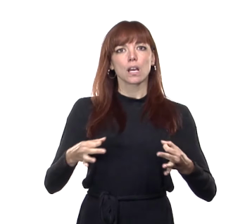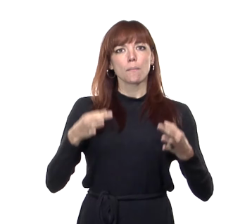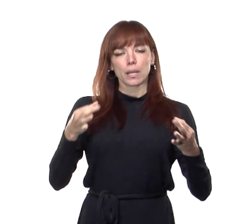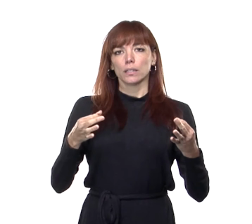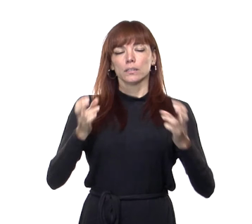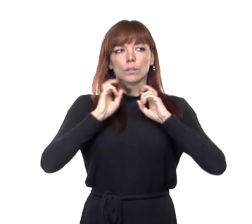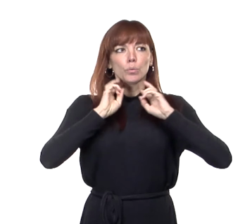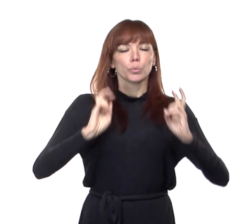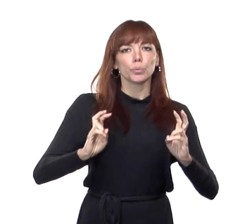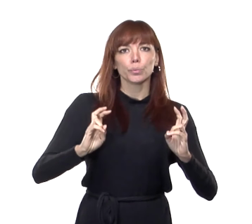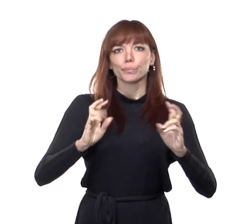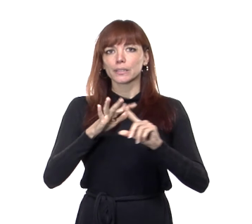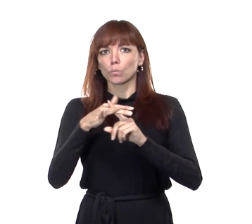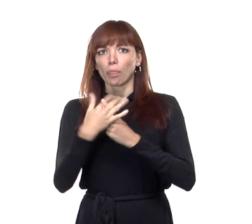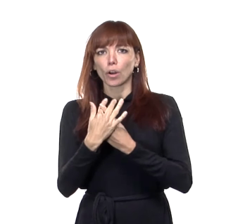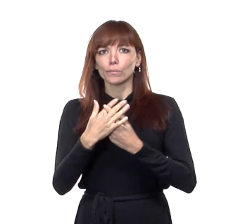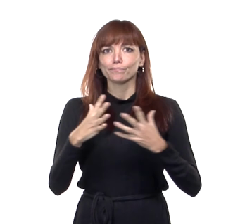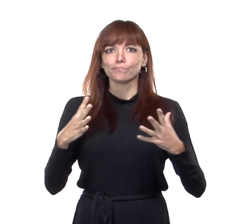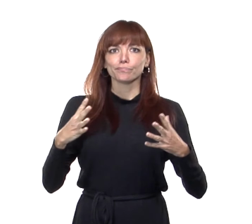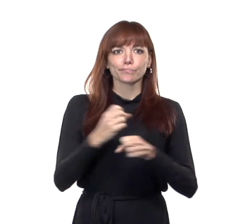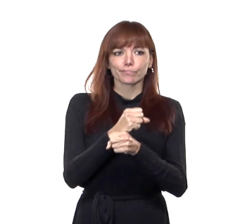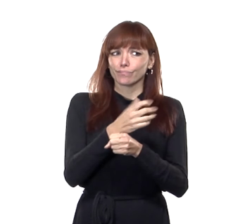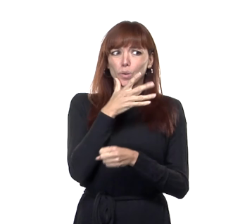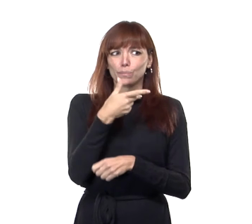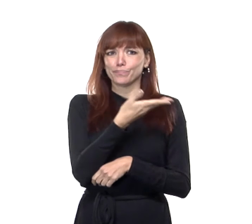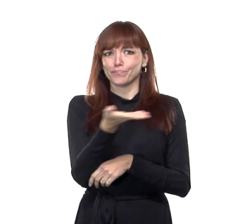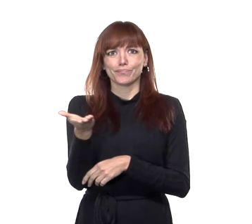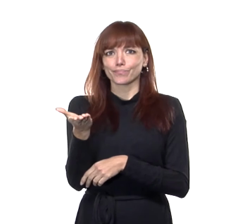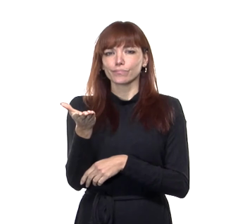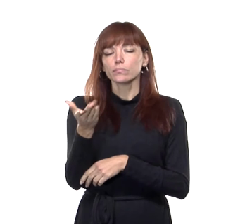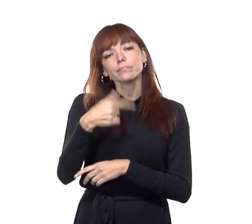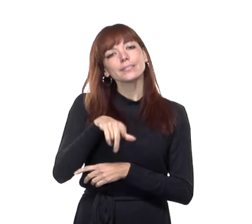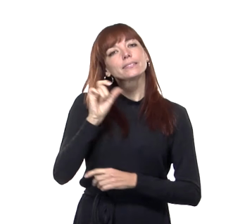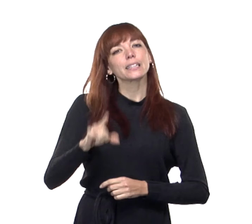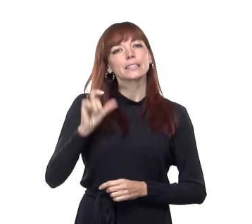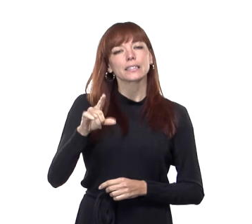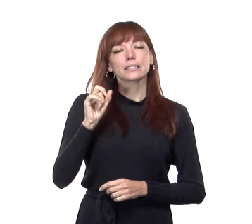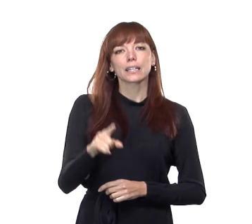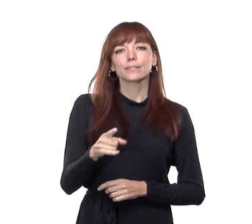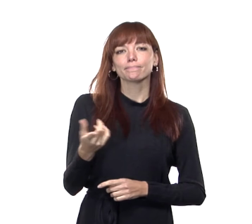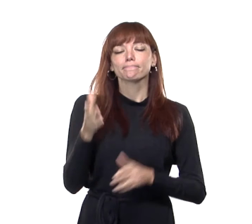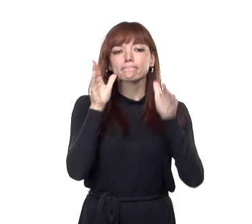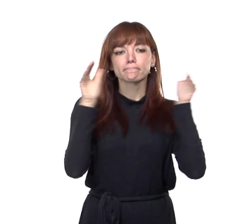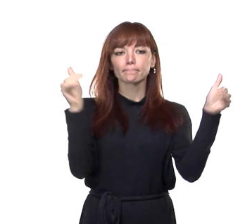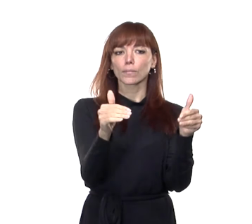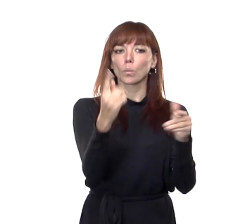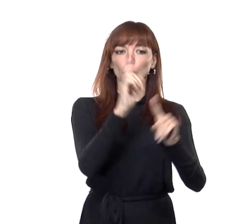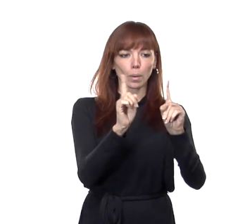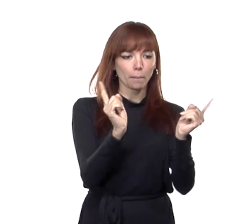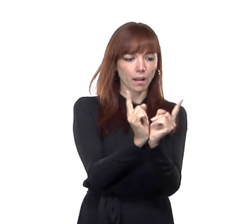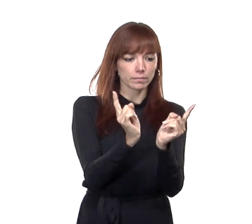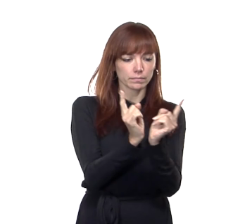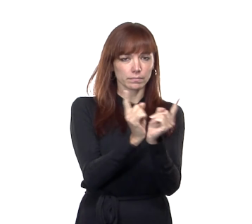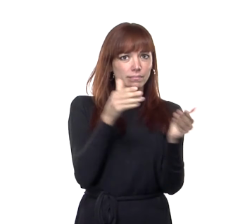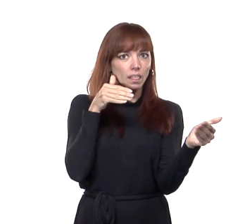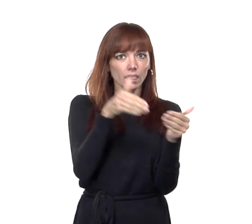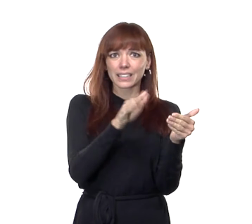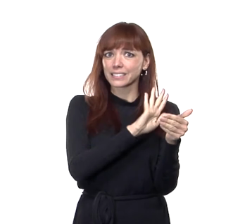por la situación y está tan mal el panorama que tendemos a concentrarnos en el problema urgente que tenemos delante